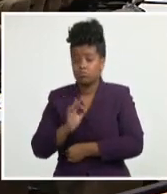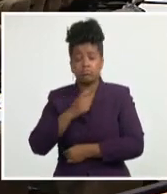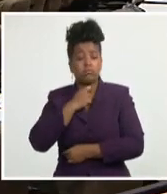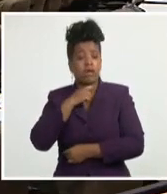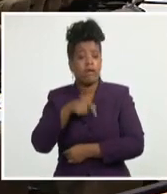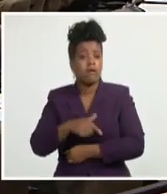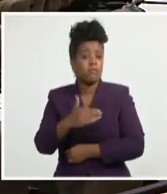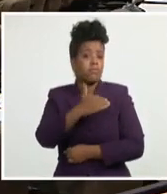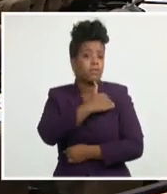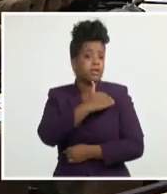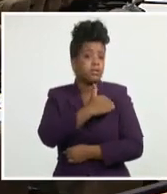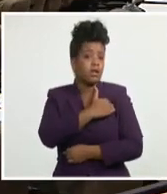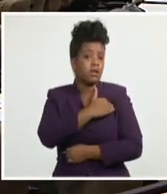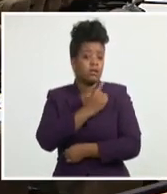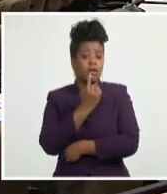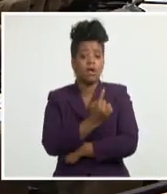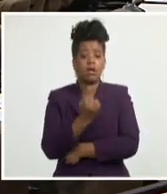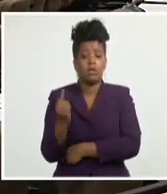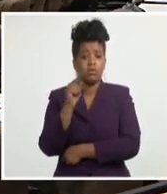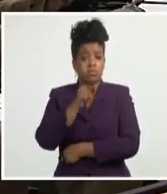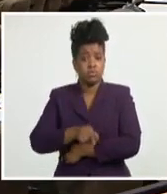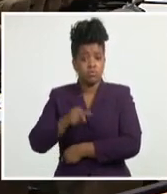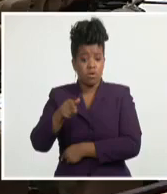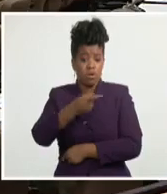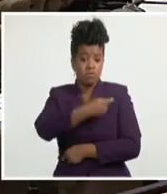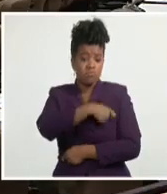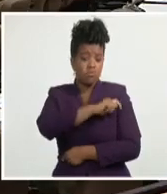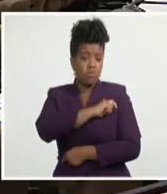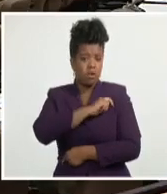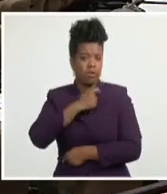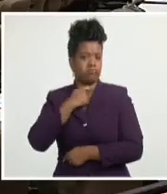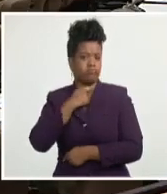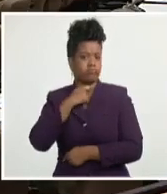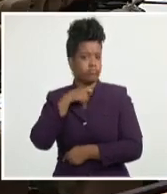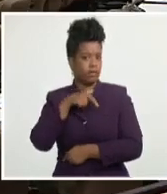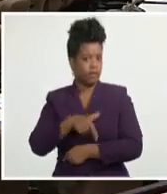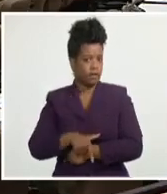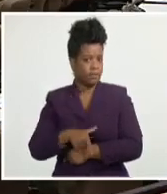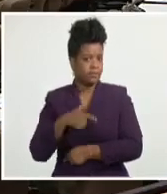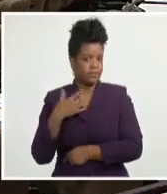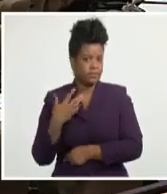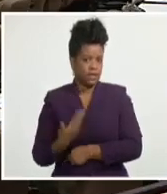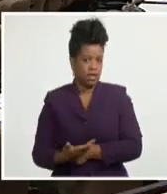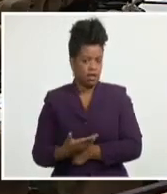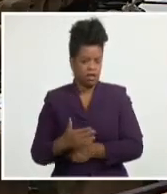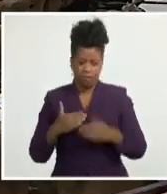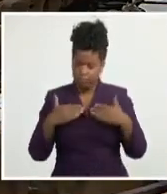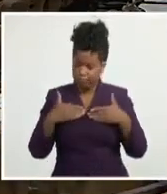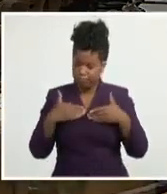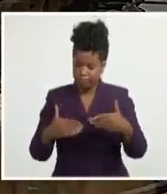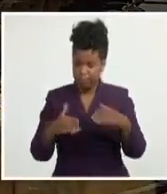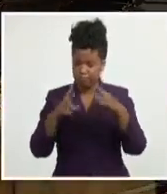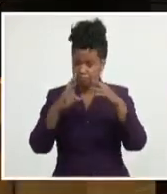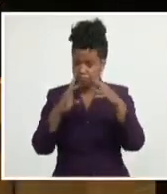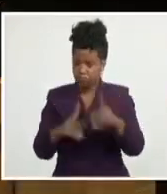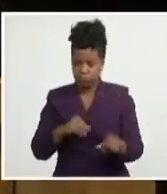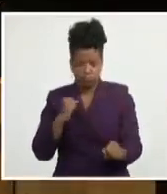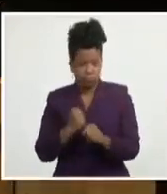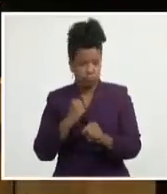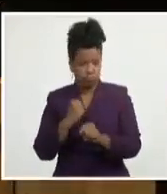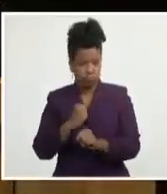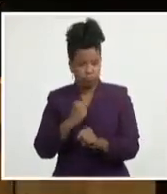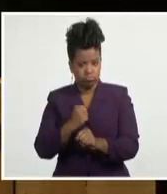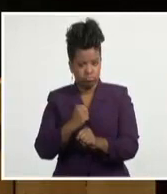que exige de cada militante una actitud pública que desde la capacidad, la entrega, los resultados,